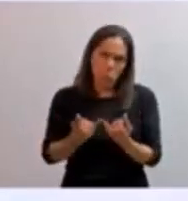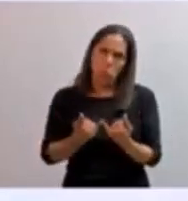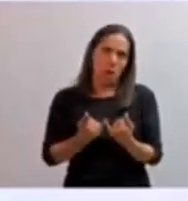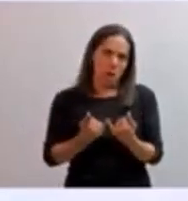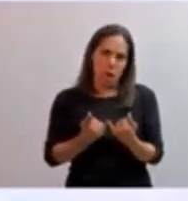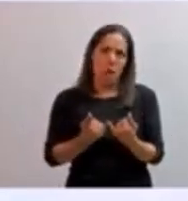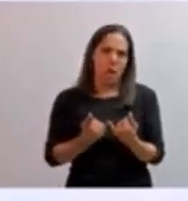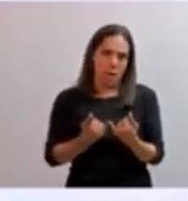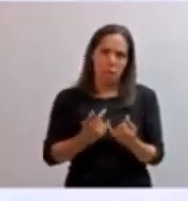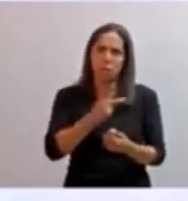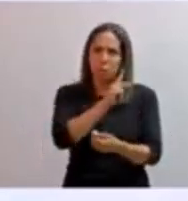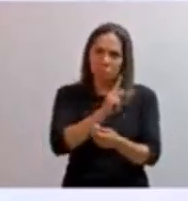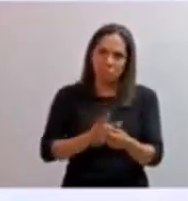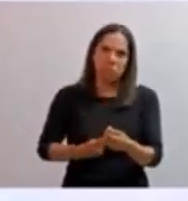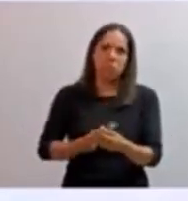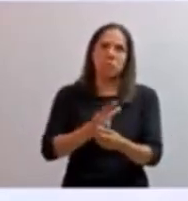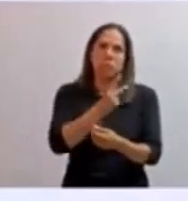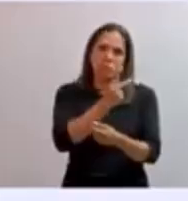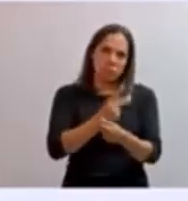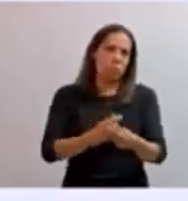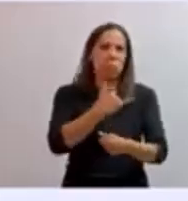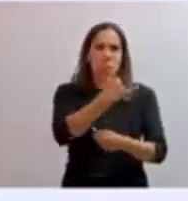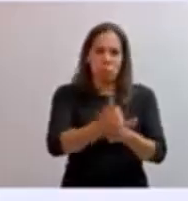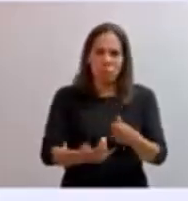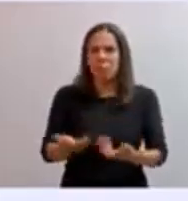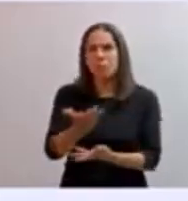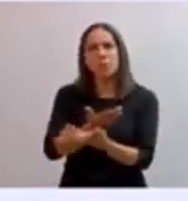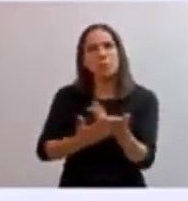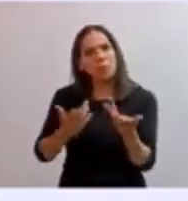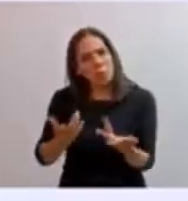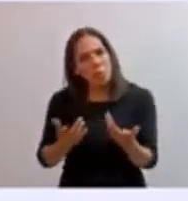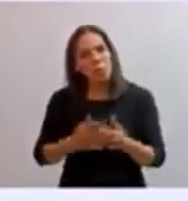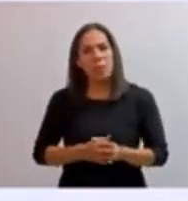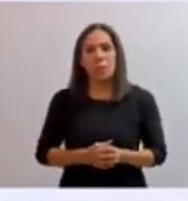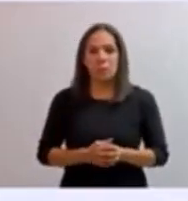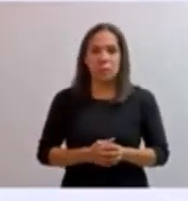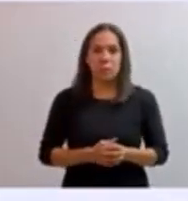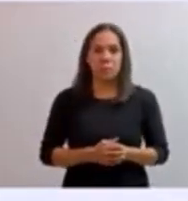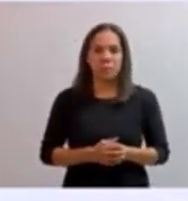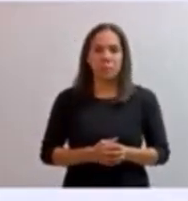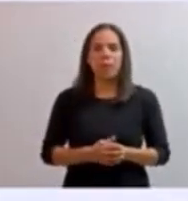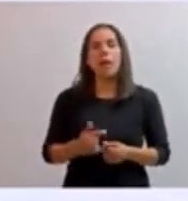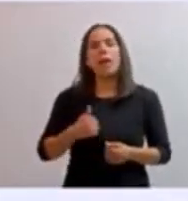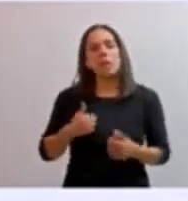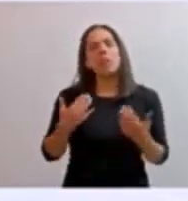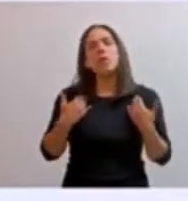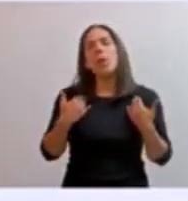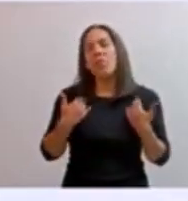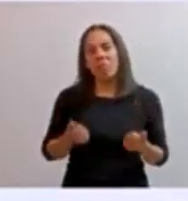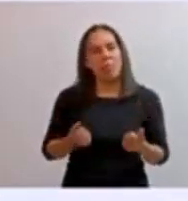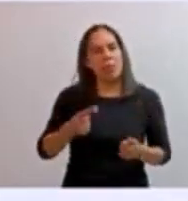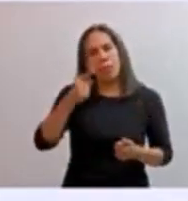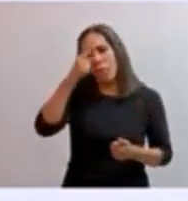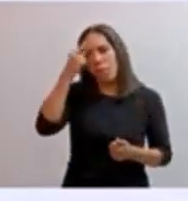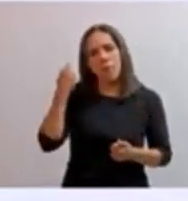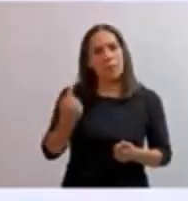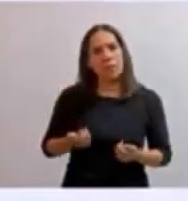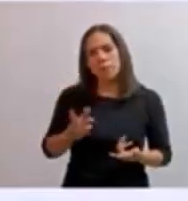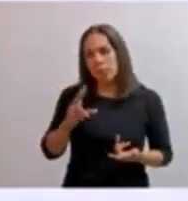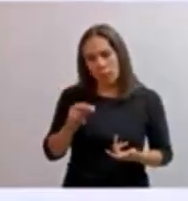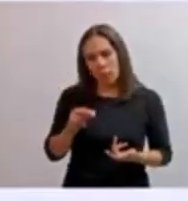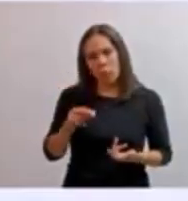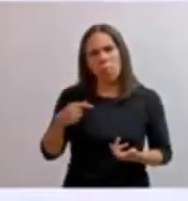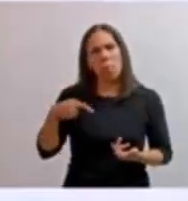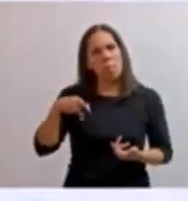de sus proyectos, en esta apropiación que no ha sido fácil porque ha estado llena de incertidumbres, de